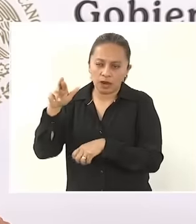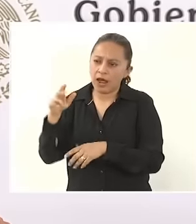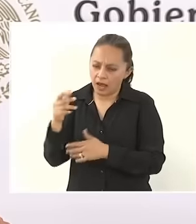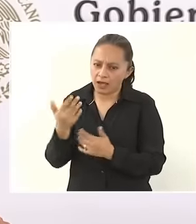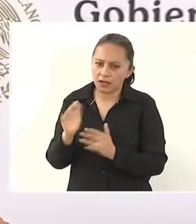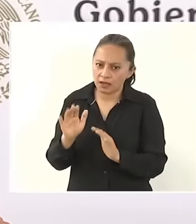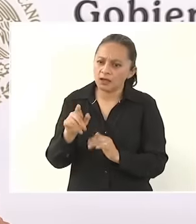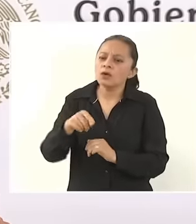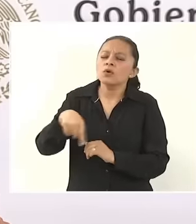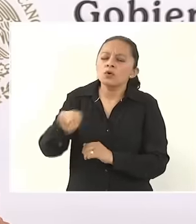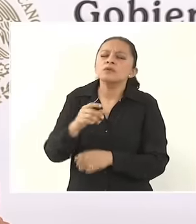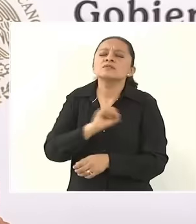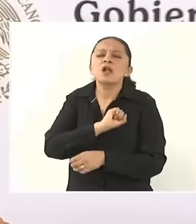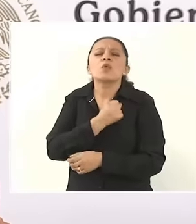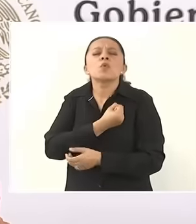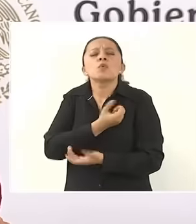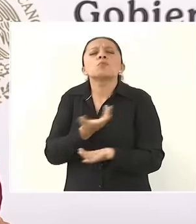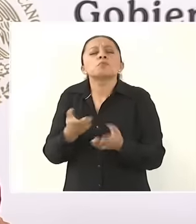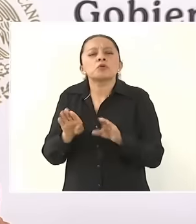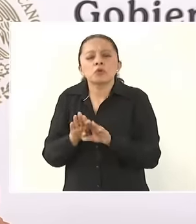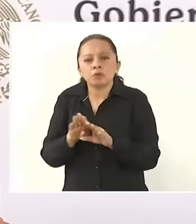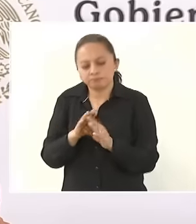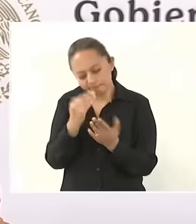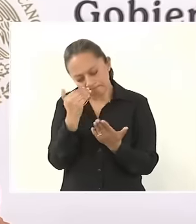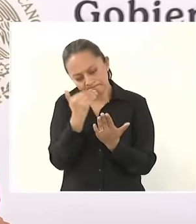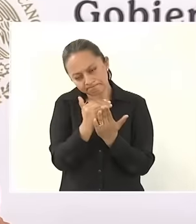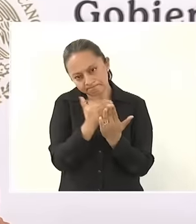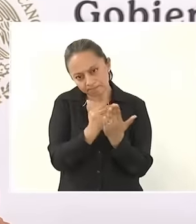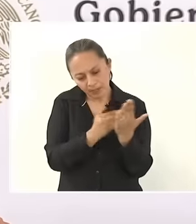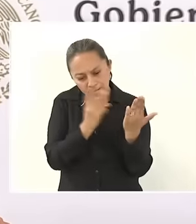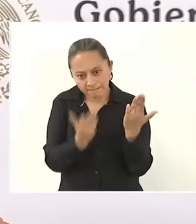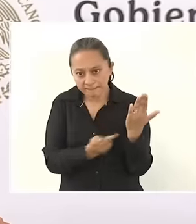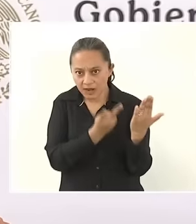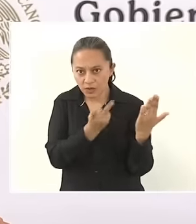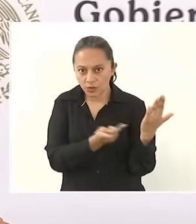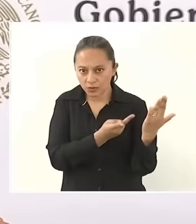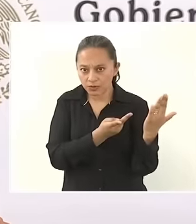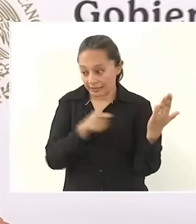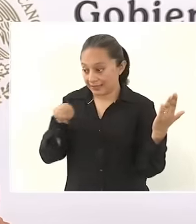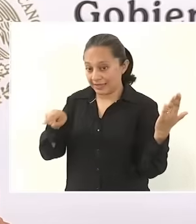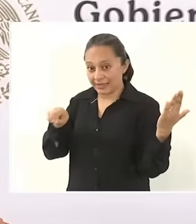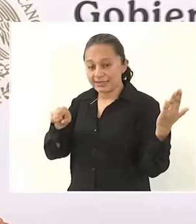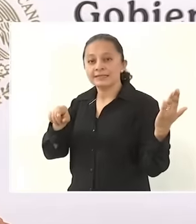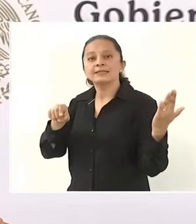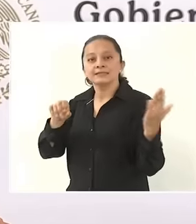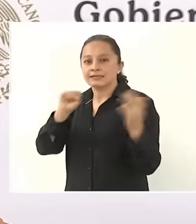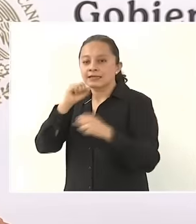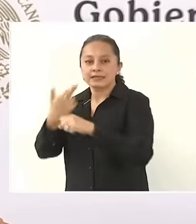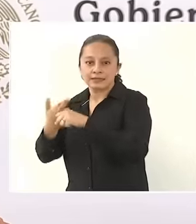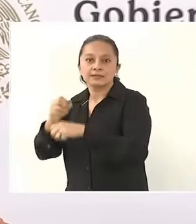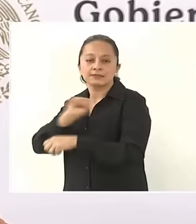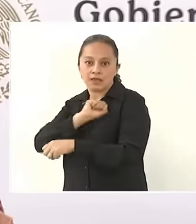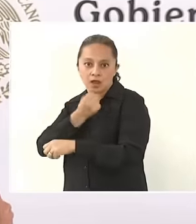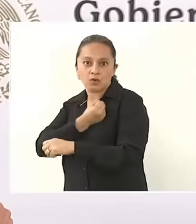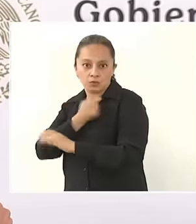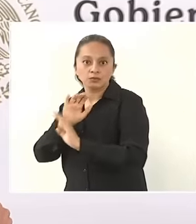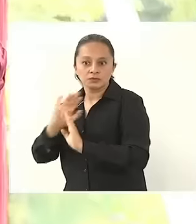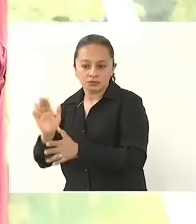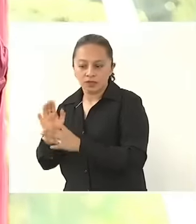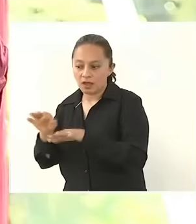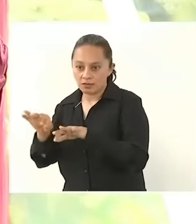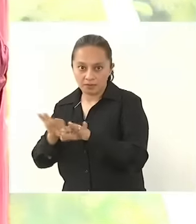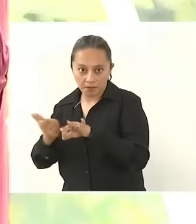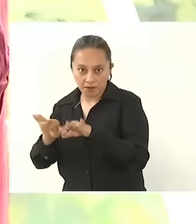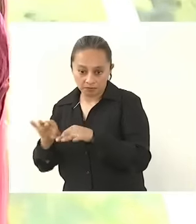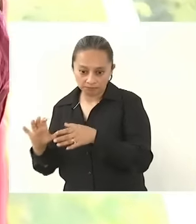su estado de salud. Es un cuestionario trabajado por la Secretaría de Salud y nuestros compañeros servidores de la